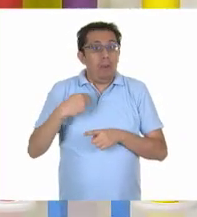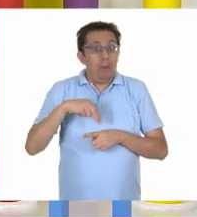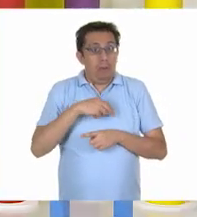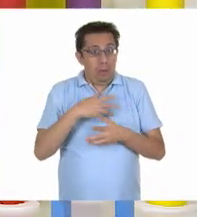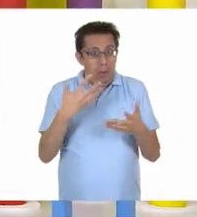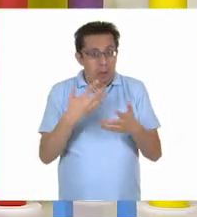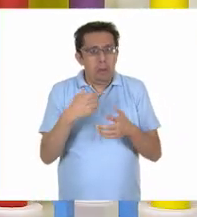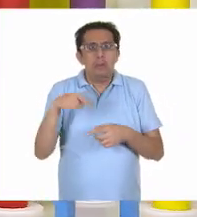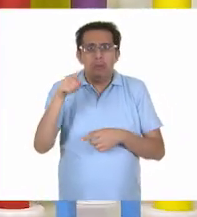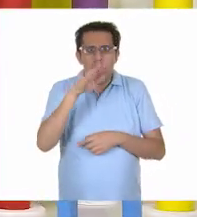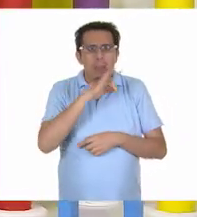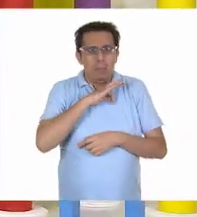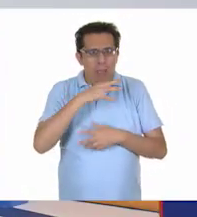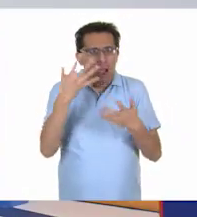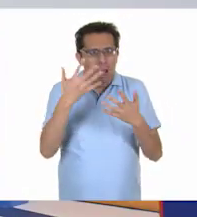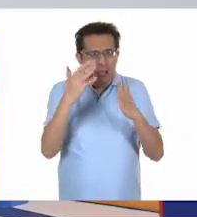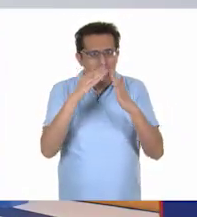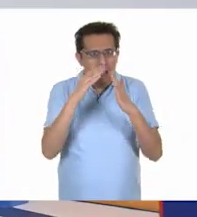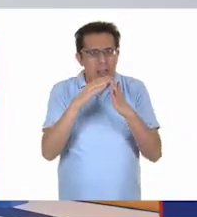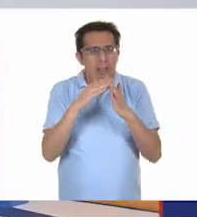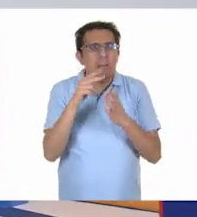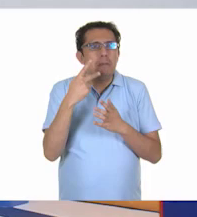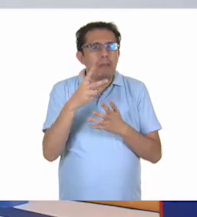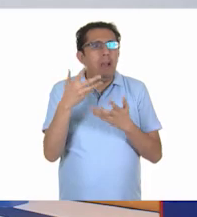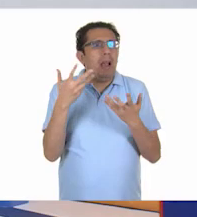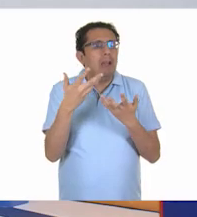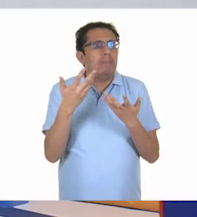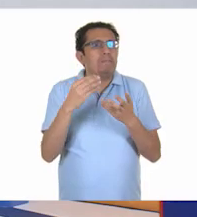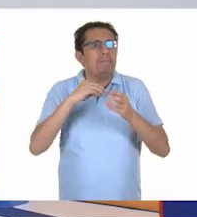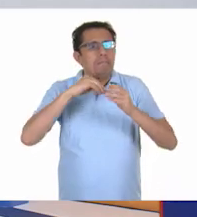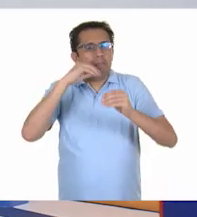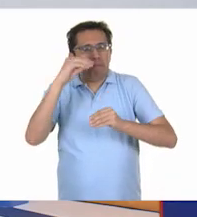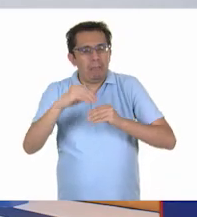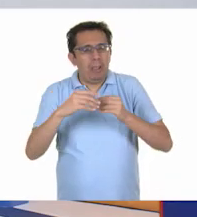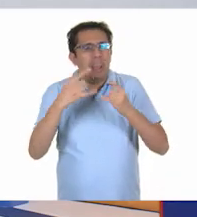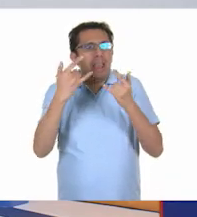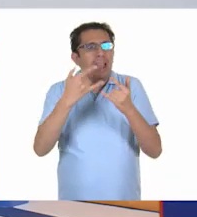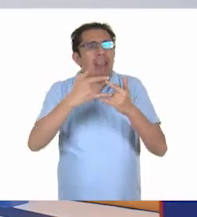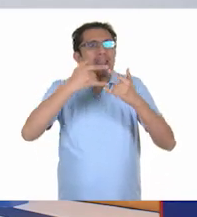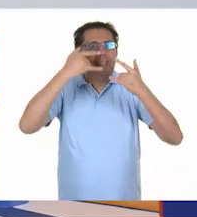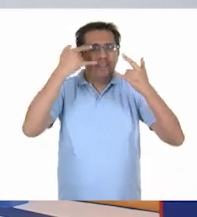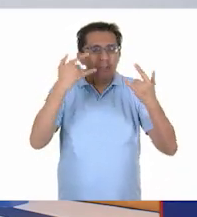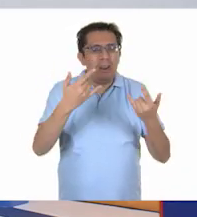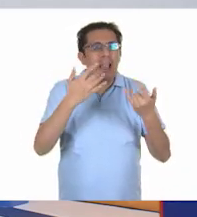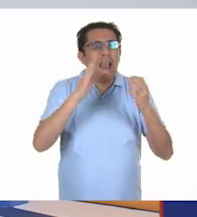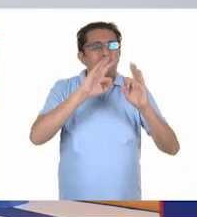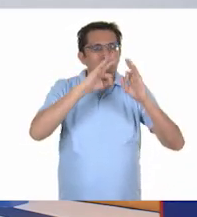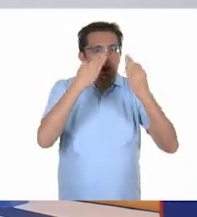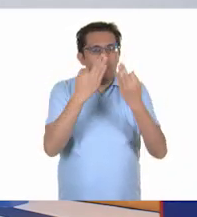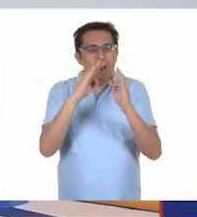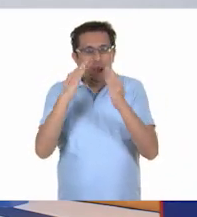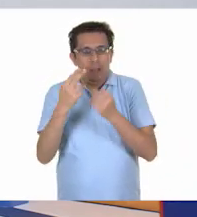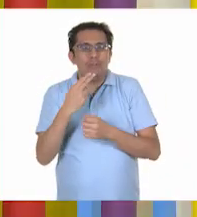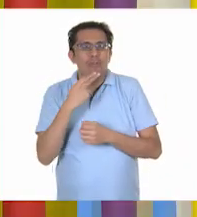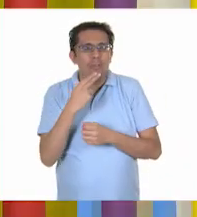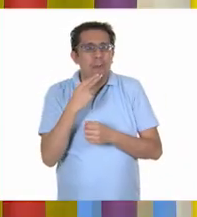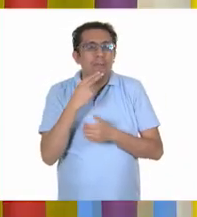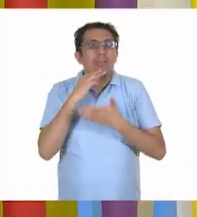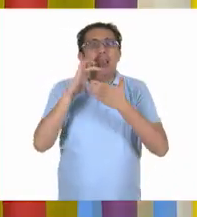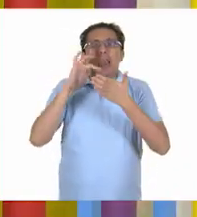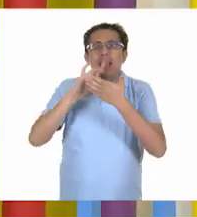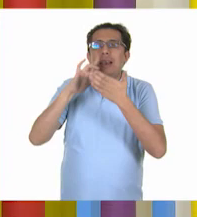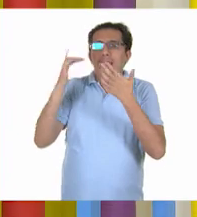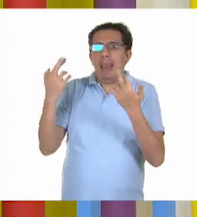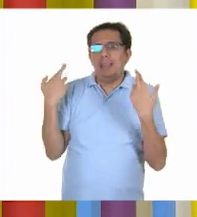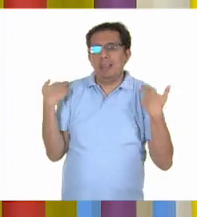Y como lo hicimos nosotros, niñas y niños, ustedes también lo pueden hacer en casa y construir todo un cuento con esas